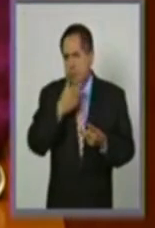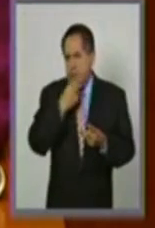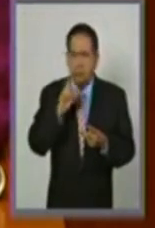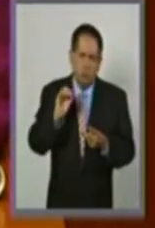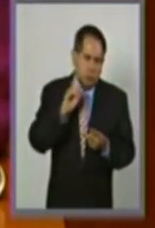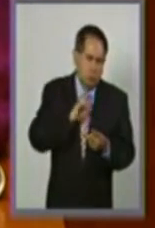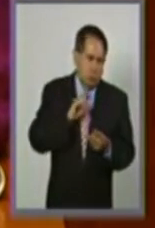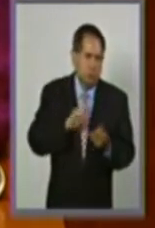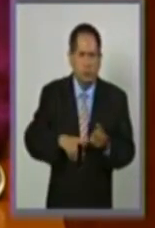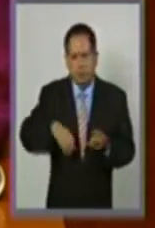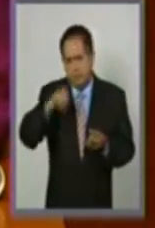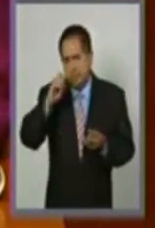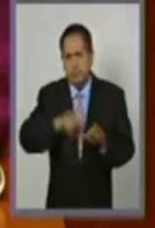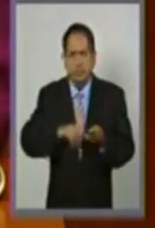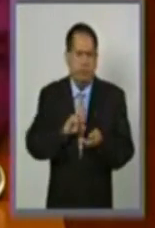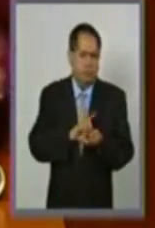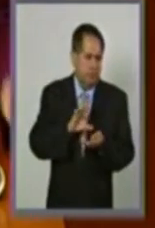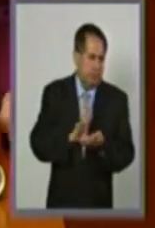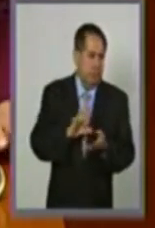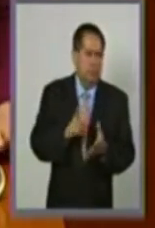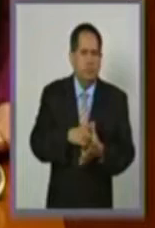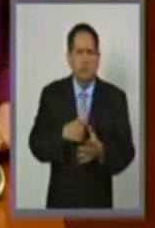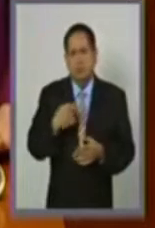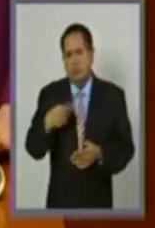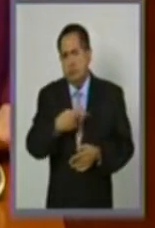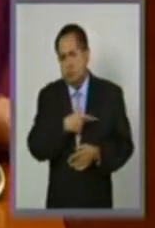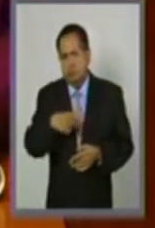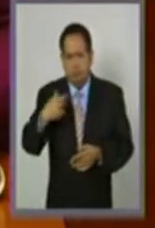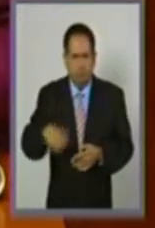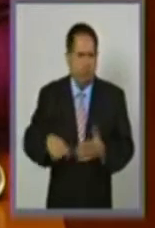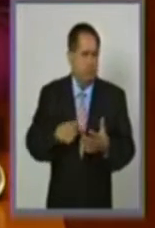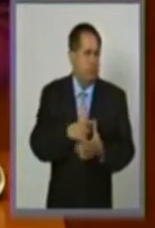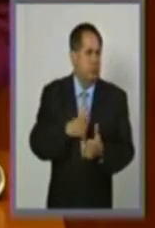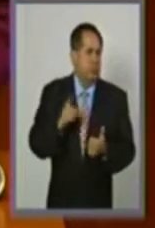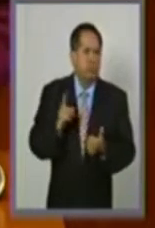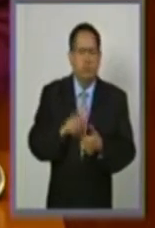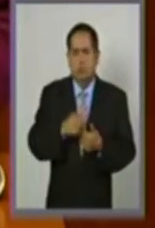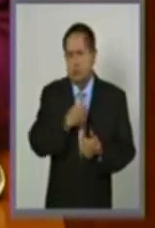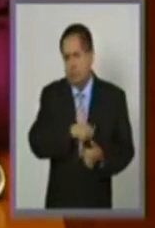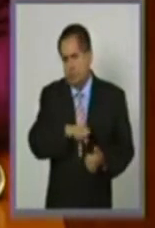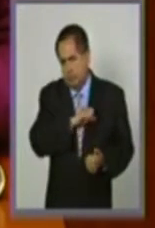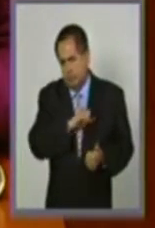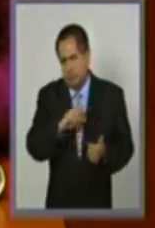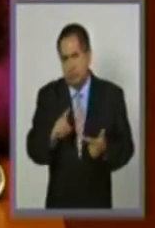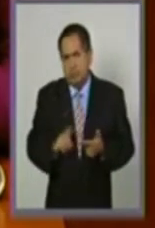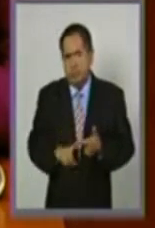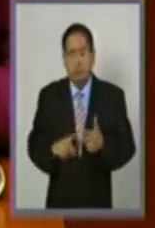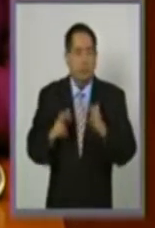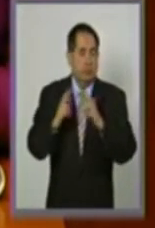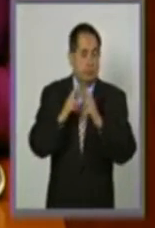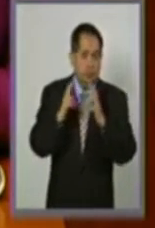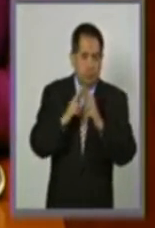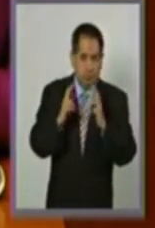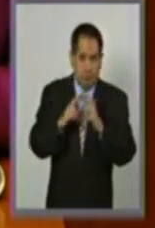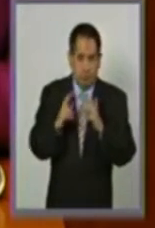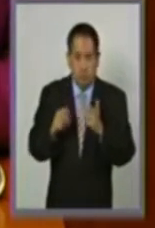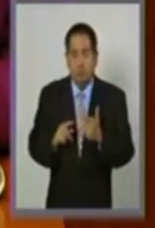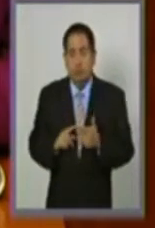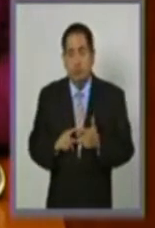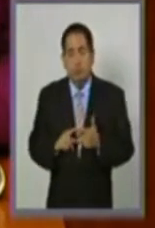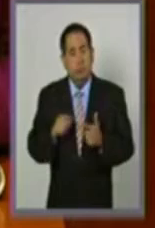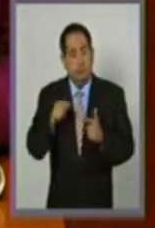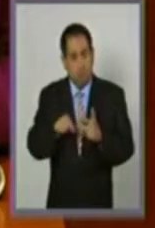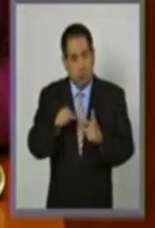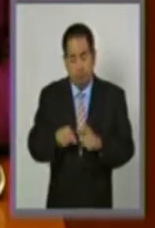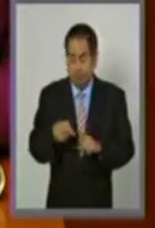por edad, por discapacidad, por condición social, por las condiciones de salud, por la religión, que en este caso